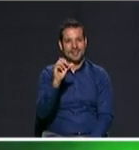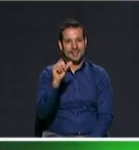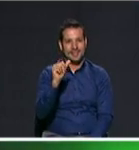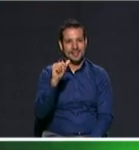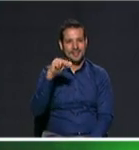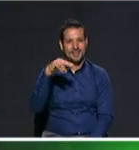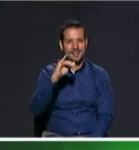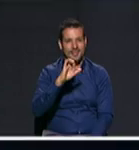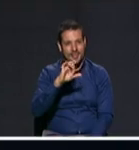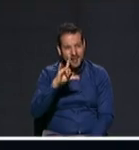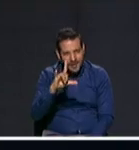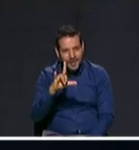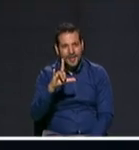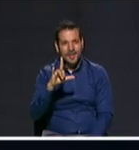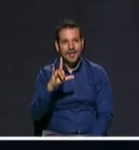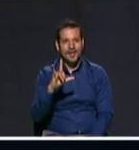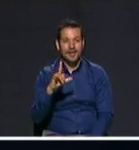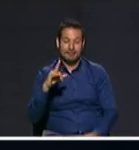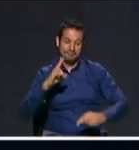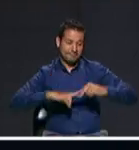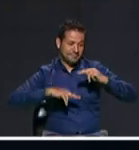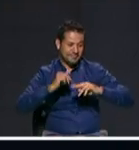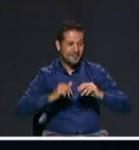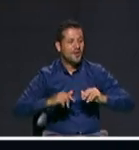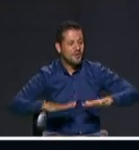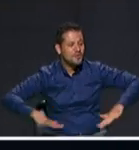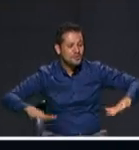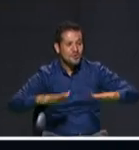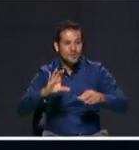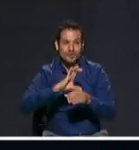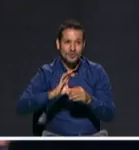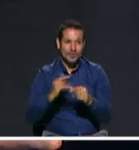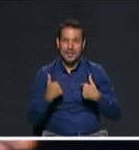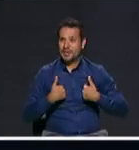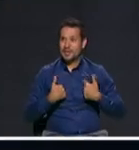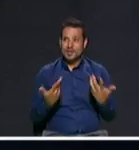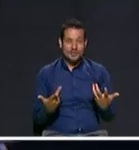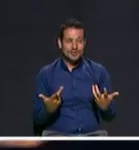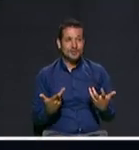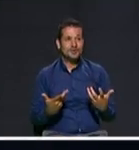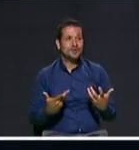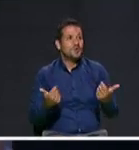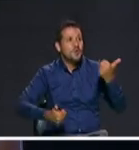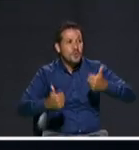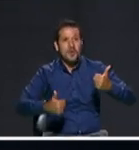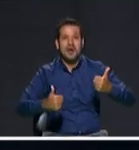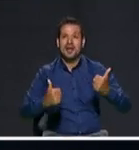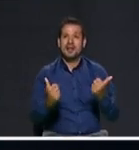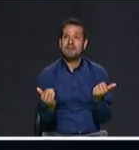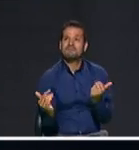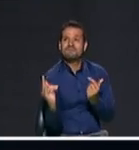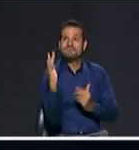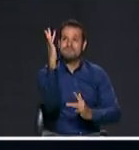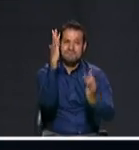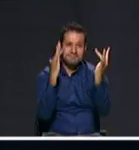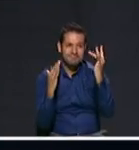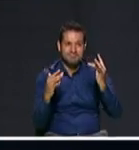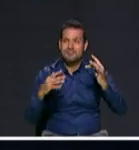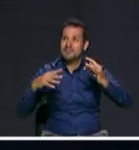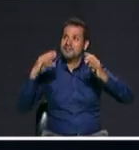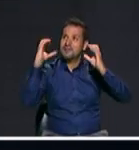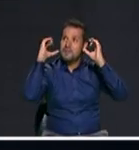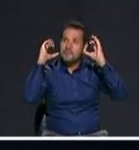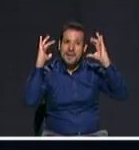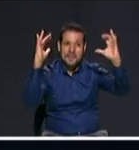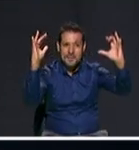públicas para la ciudad bueno lo primero sin duda es que yo no voy a hacer materias por toda la ciudad eso de entrada eso no es infraestructura